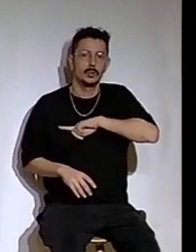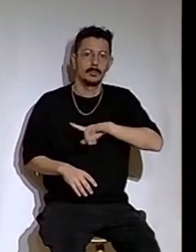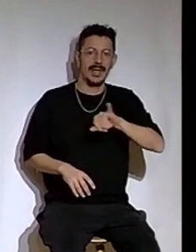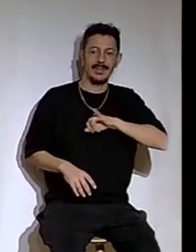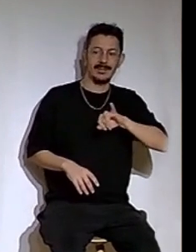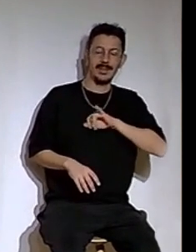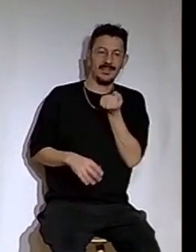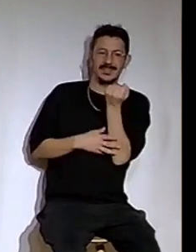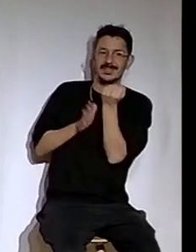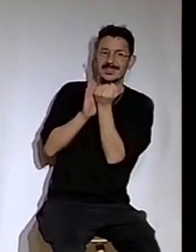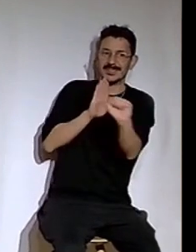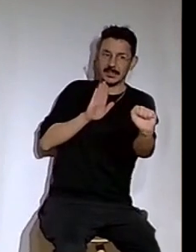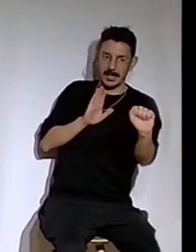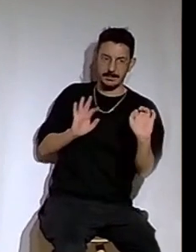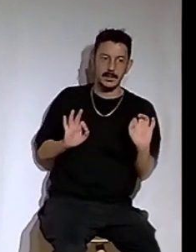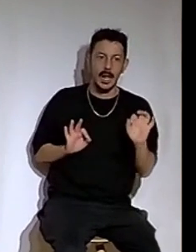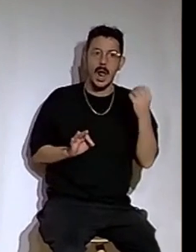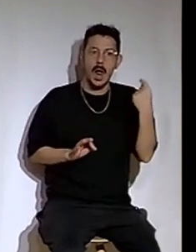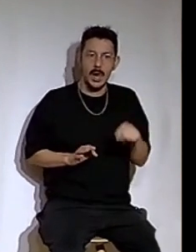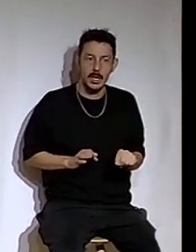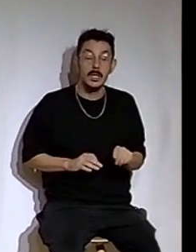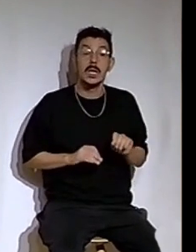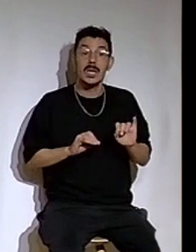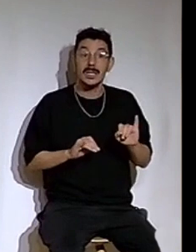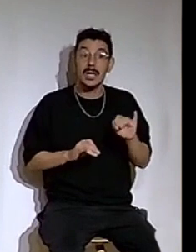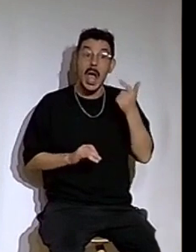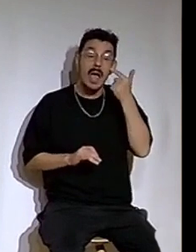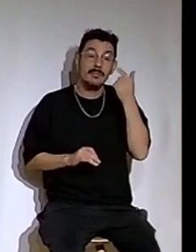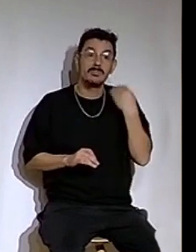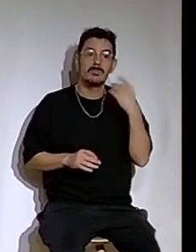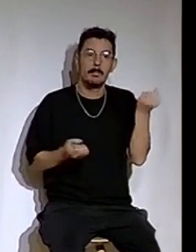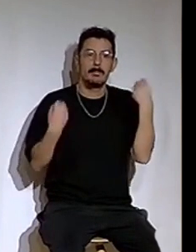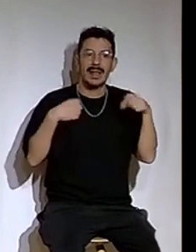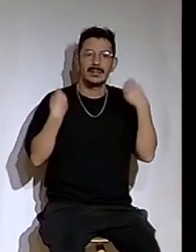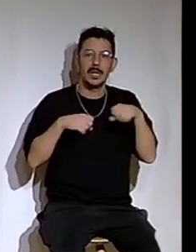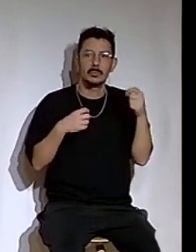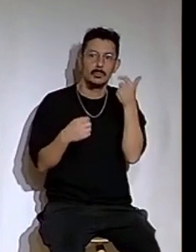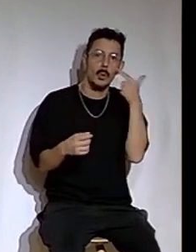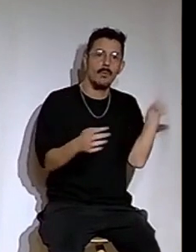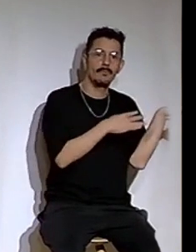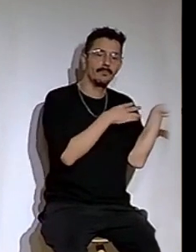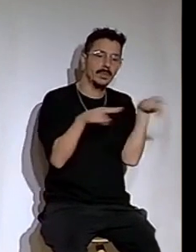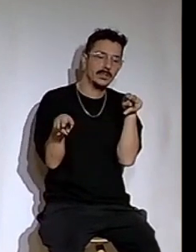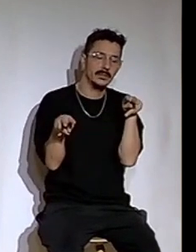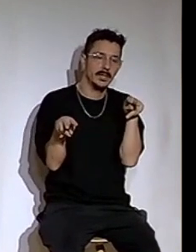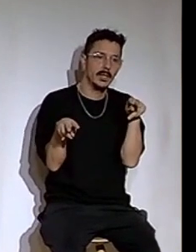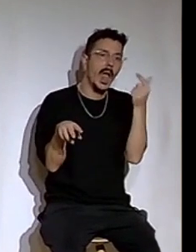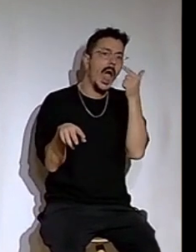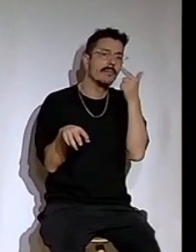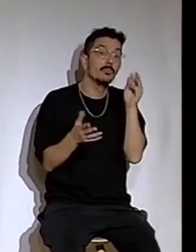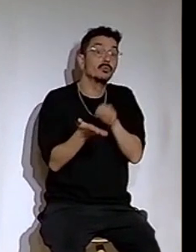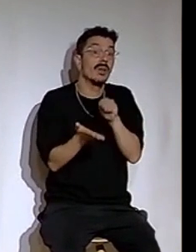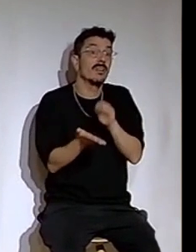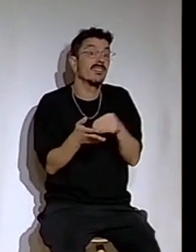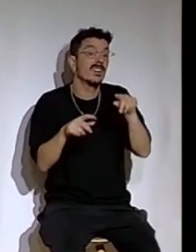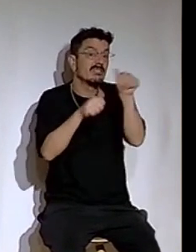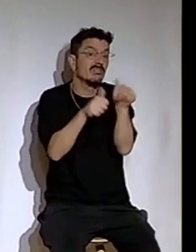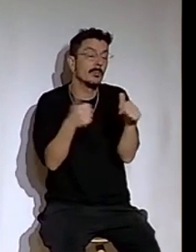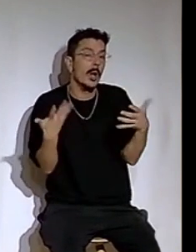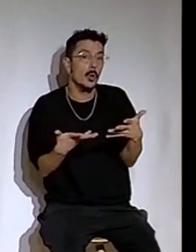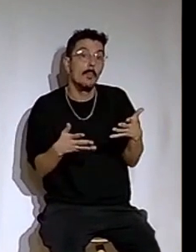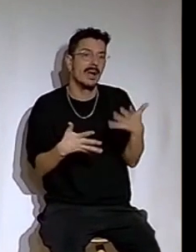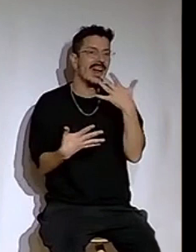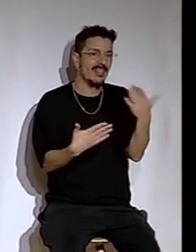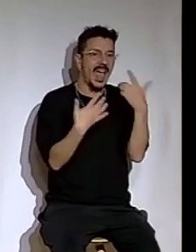disidentes y como estas prácticas se visibilizan y las ponemos de maxifiesto muchas veces a través del arte y